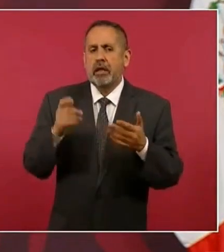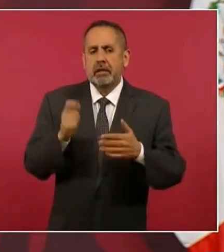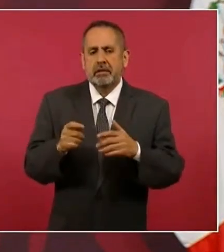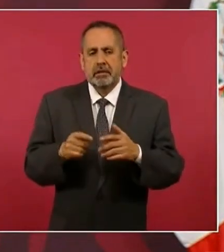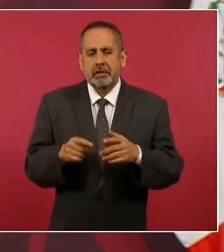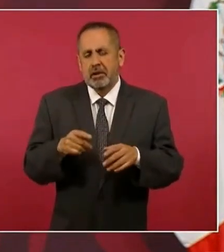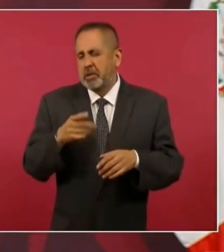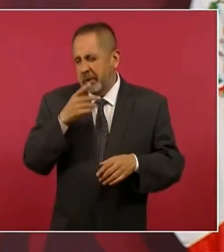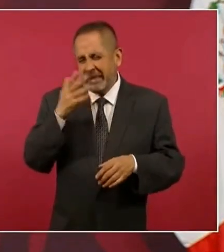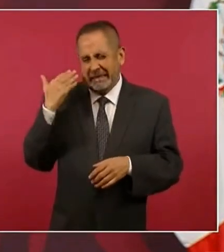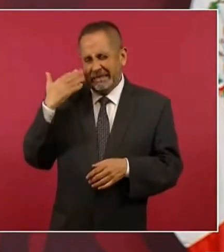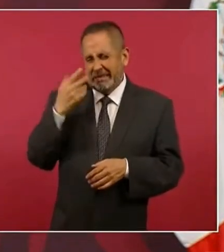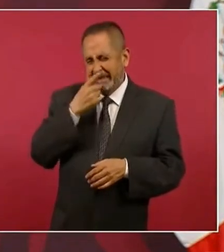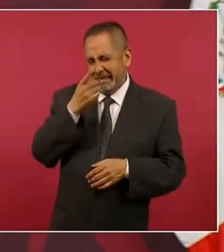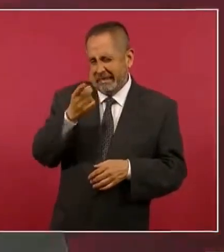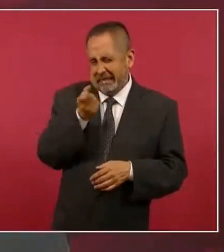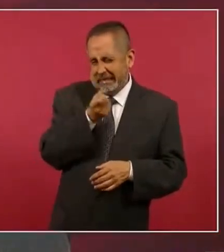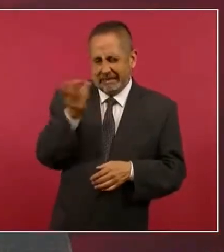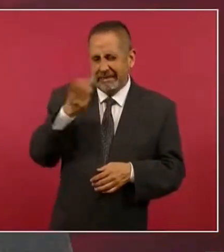o como se decía hace poco,